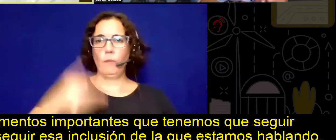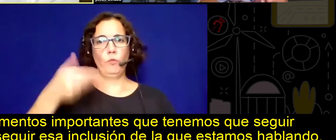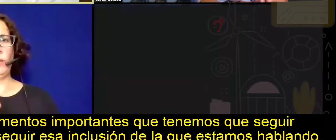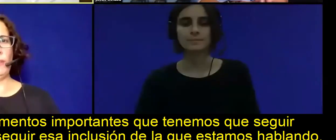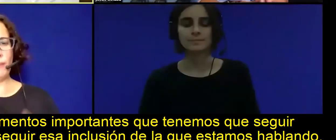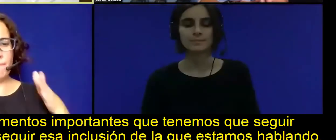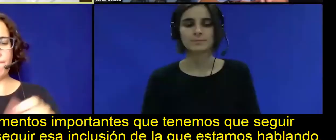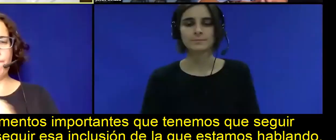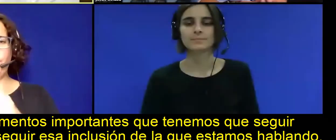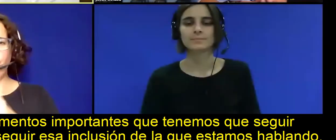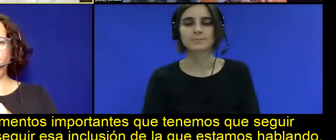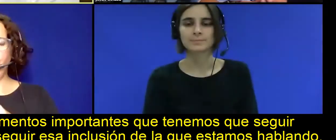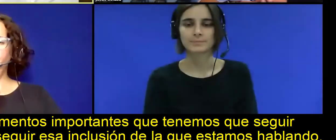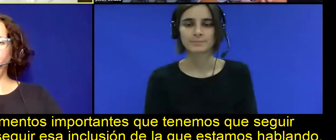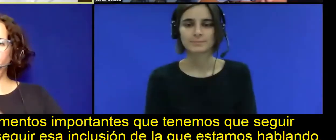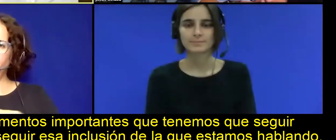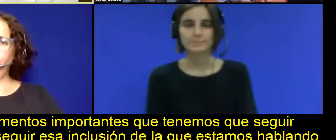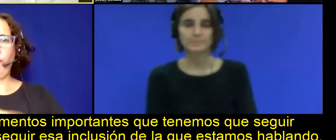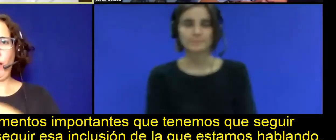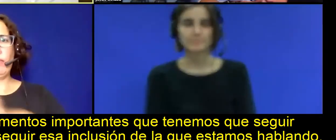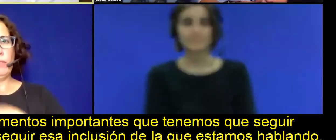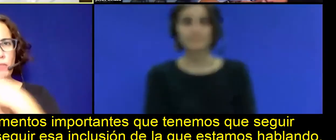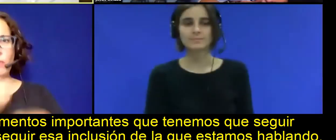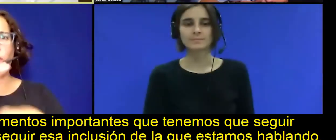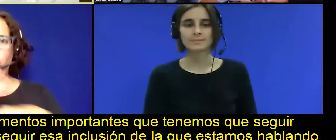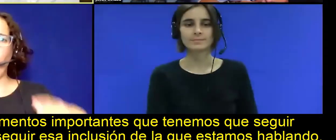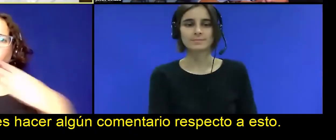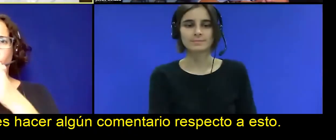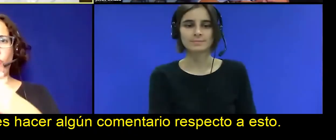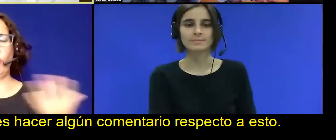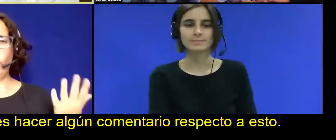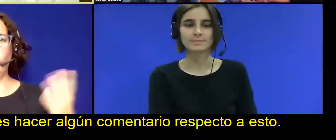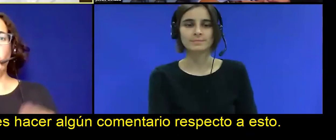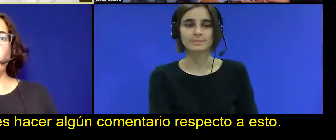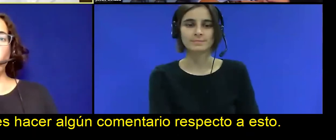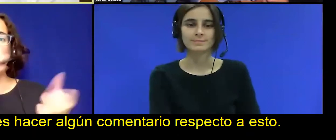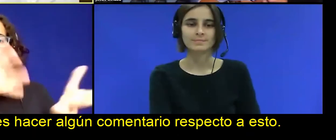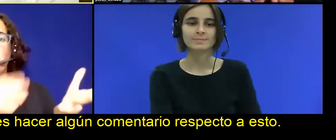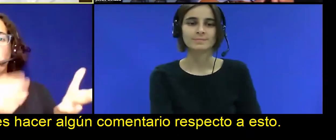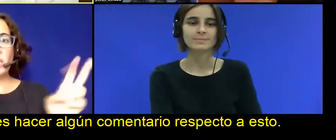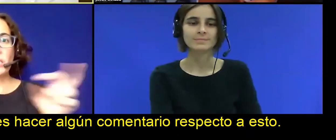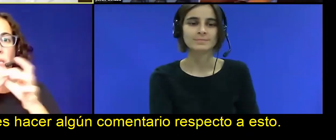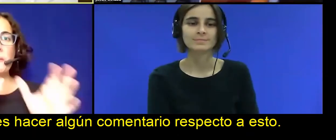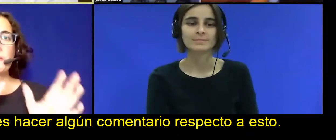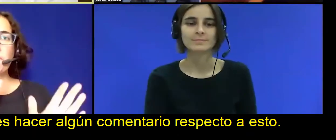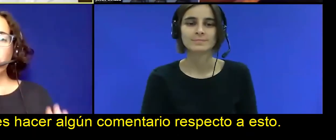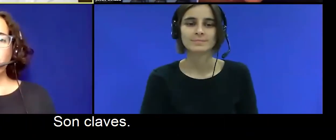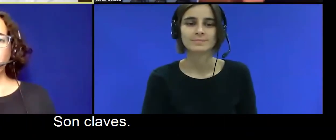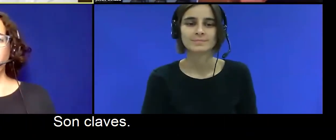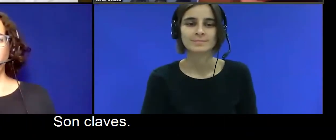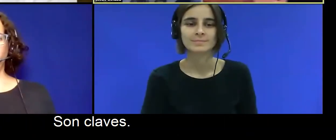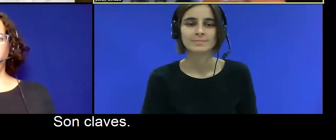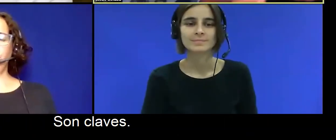trabajando para conseguir esa inclusión de la que estamos hablando. Pero no sé si quieres hacer algún comentario respecto a esto. Bueno,